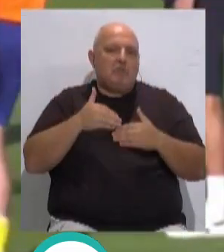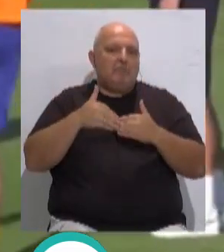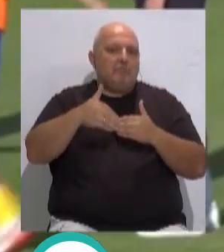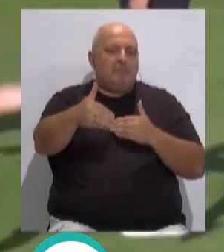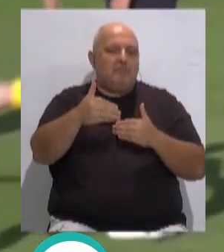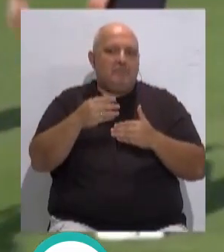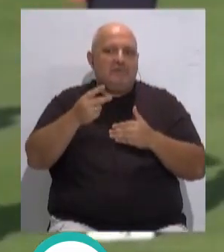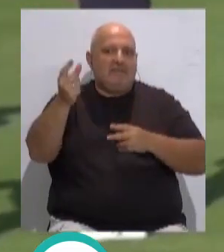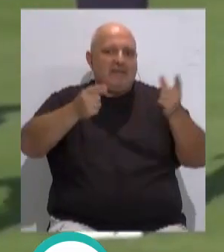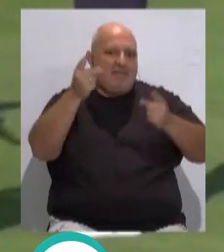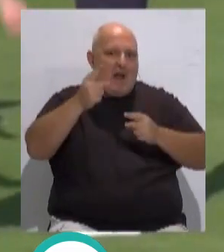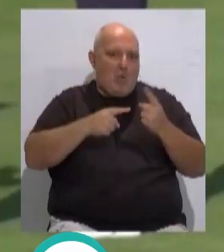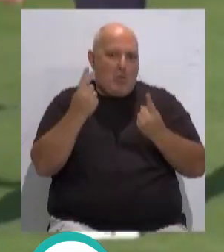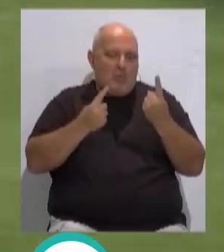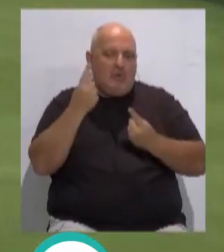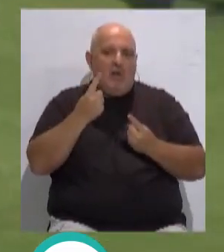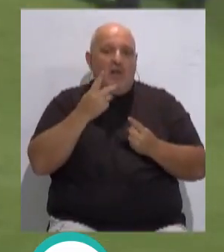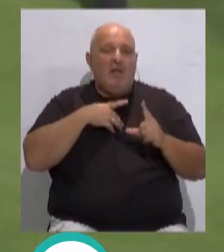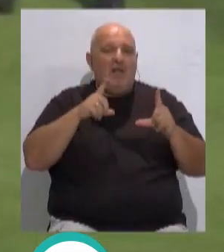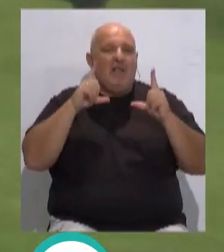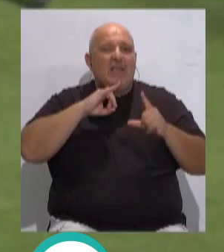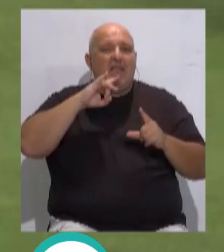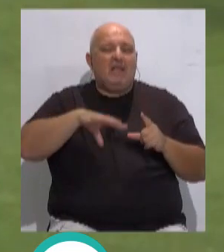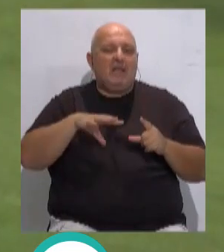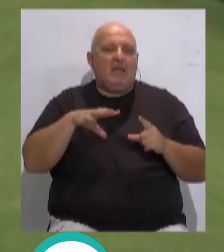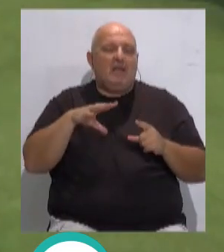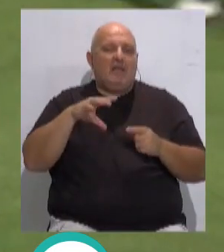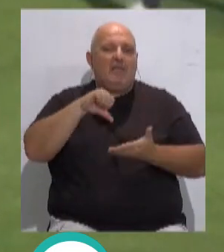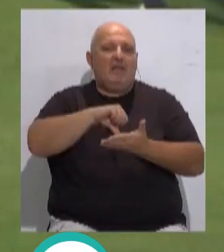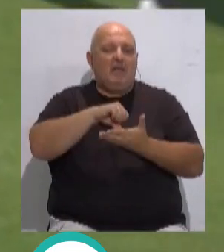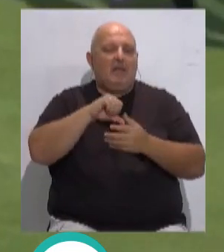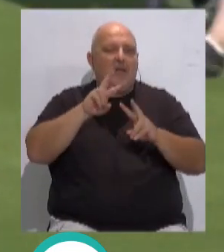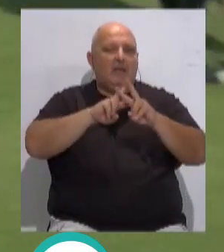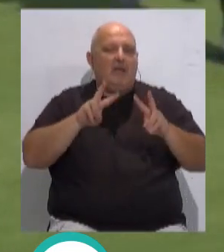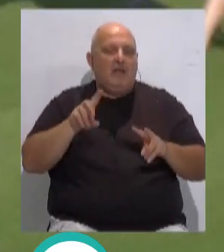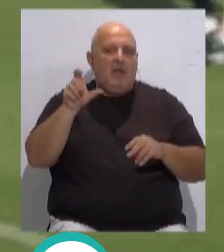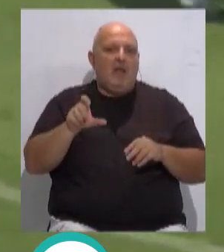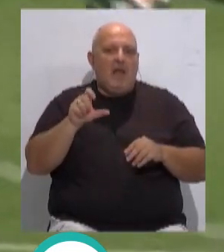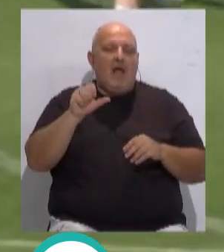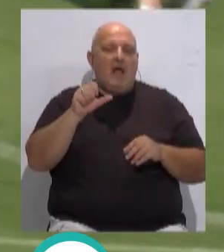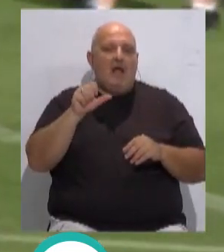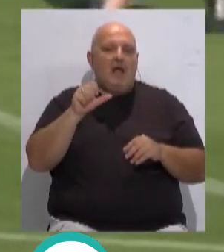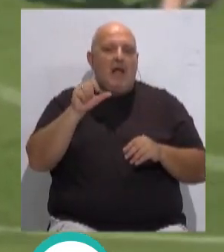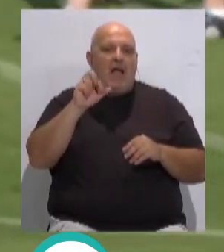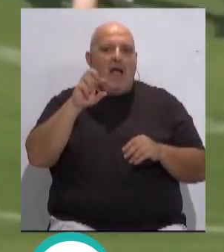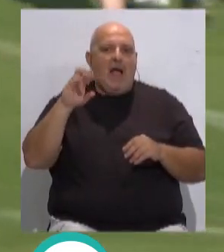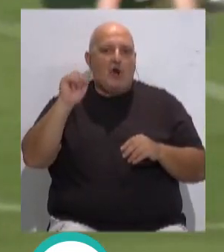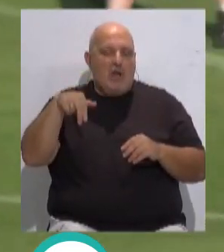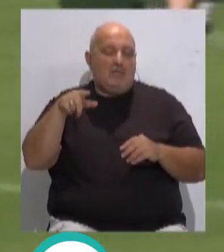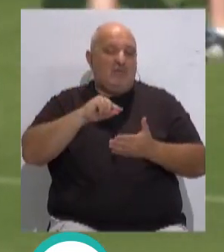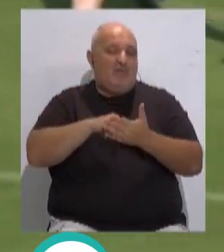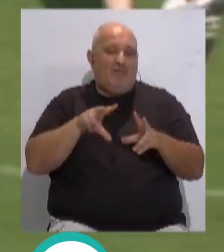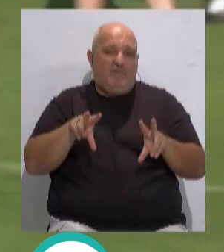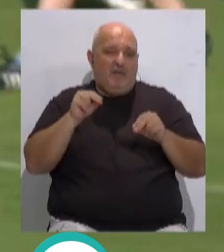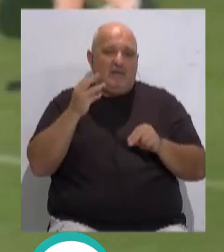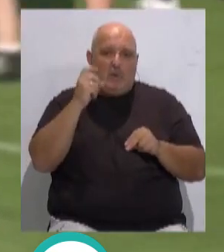posibles salidas. En las últimas horas el protagonista es el central internacional armenio Aroyan. Cumple